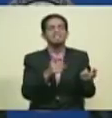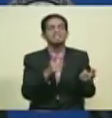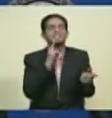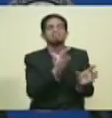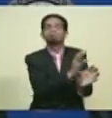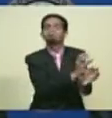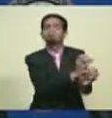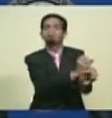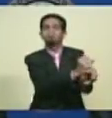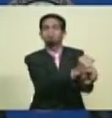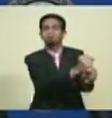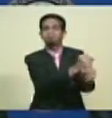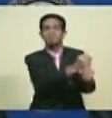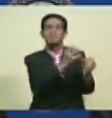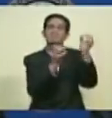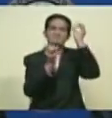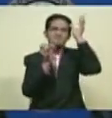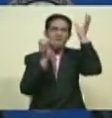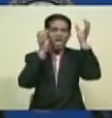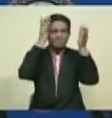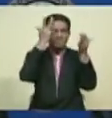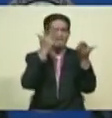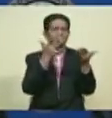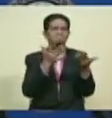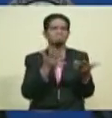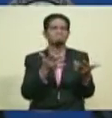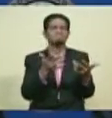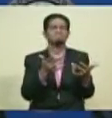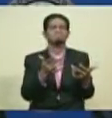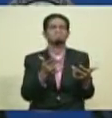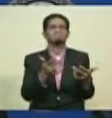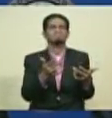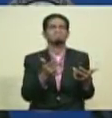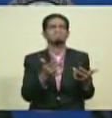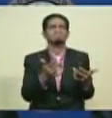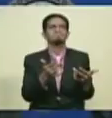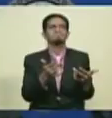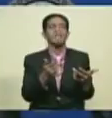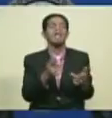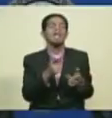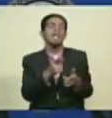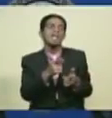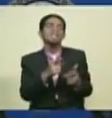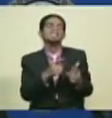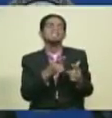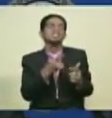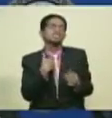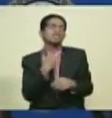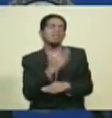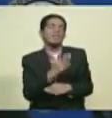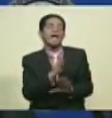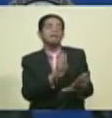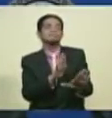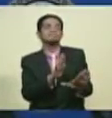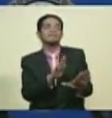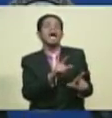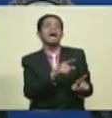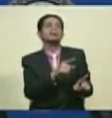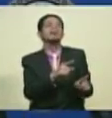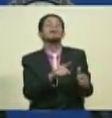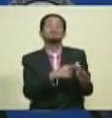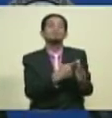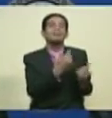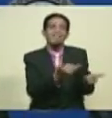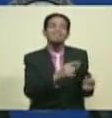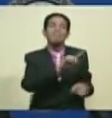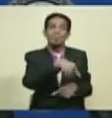inventas un criptoactivo como el Petro, te lo voy a sancionar también, y como yo no te dejo hacer nada, tú me vas a tener que pedir ayuda a